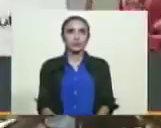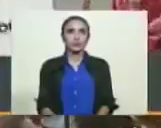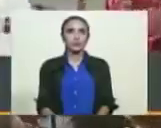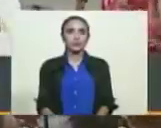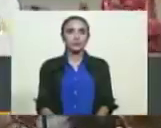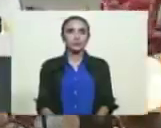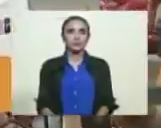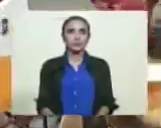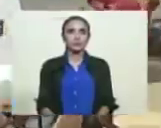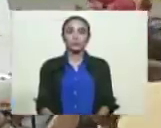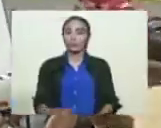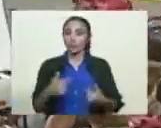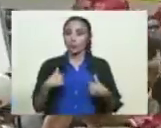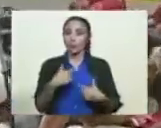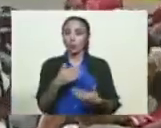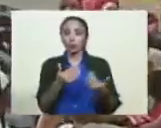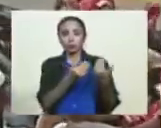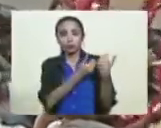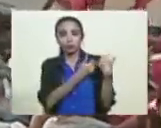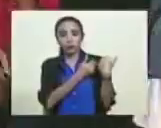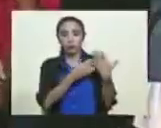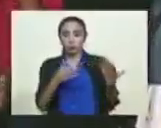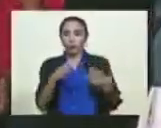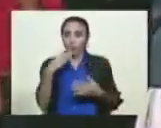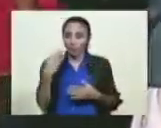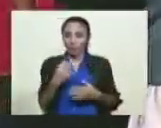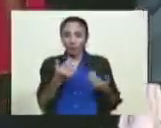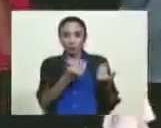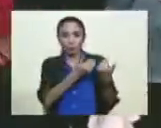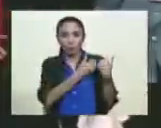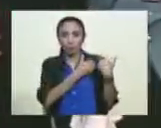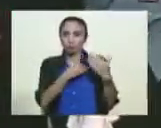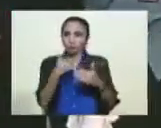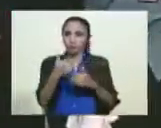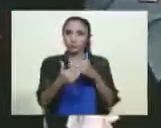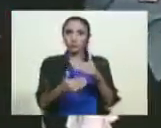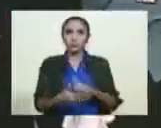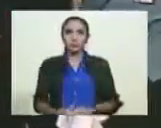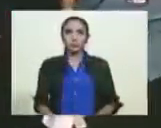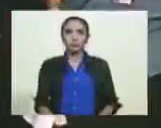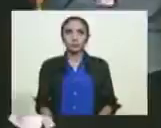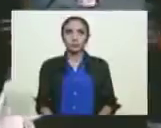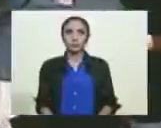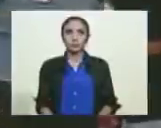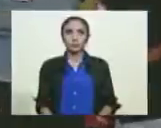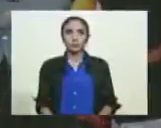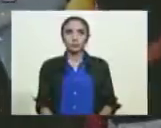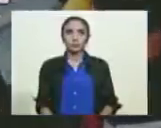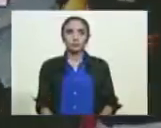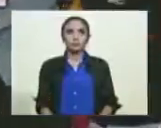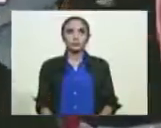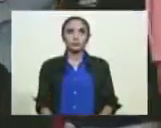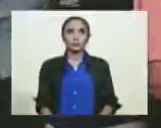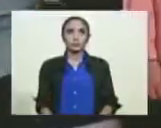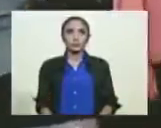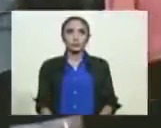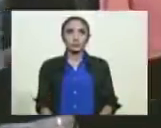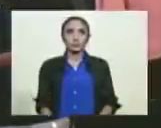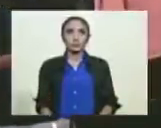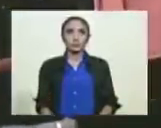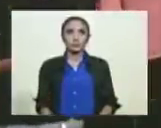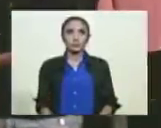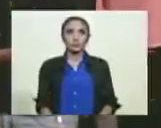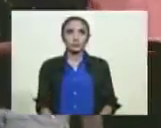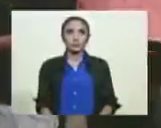Me siento comprometido. ¿Qué pasa con esta niña? Cuidado, mucho cuidado. Ella